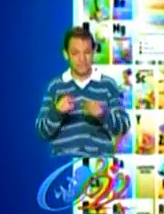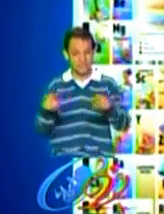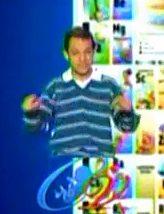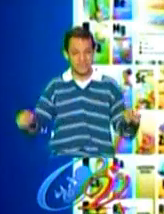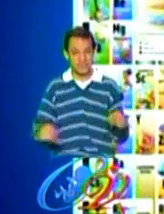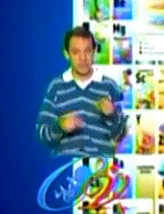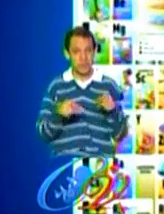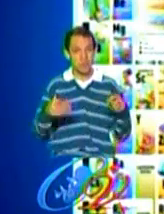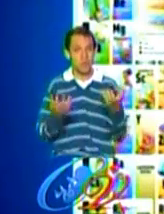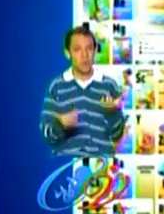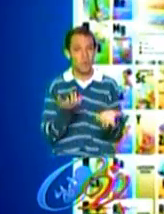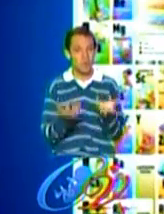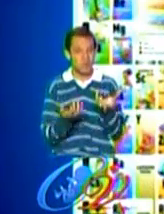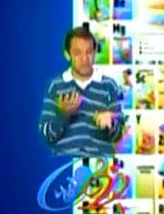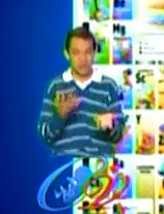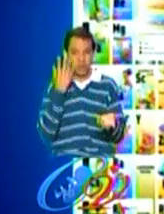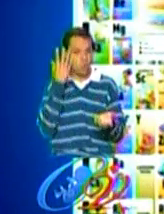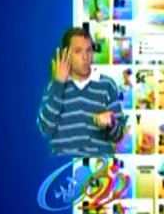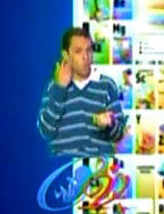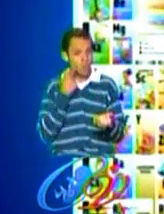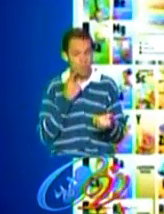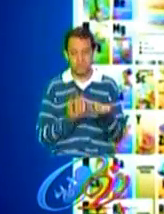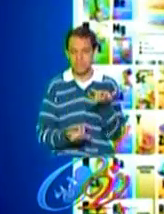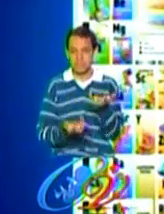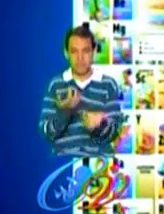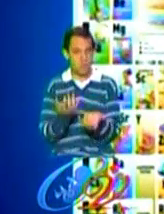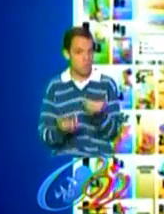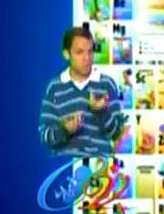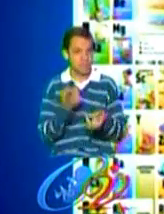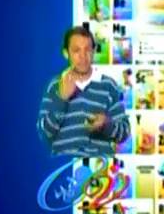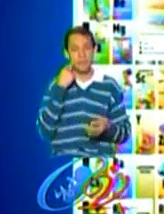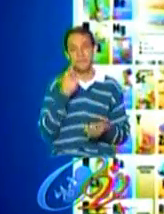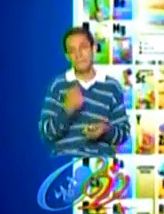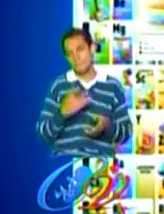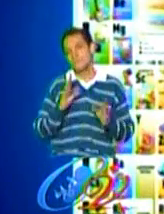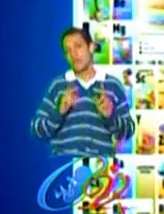básicamente estamos en contacto con ellos todos los días.